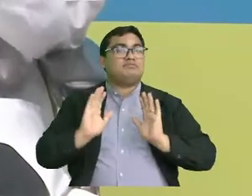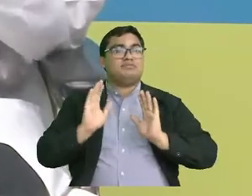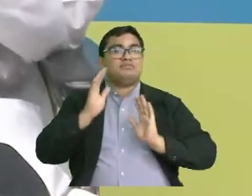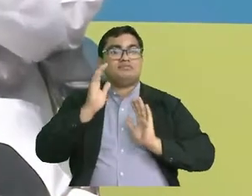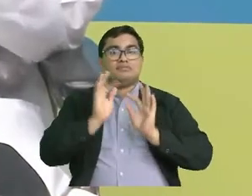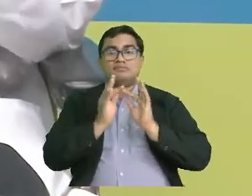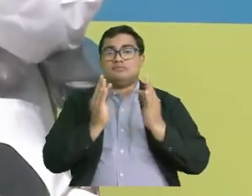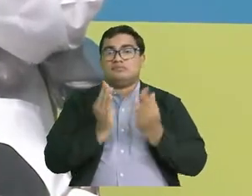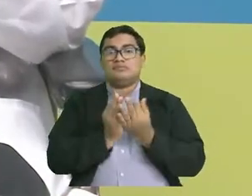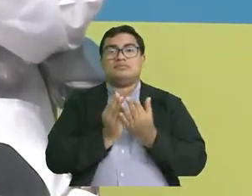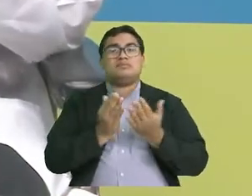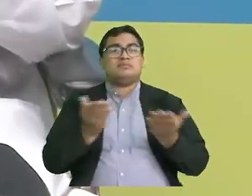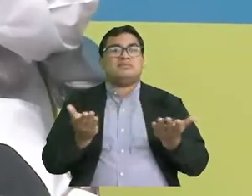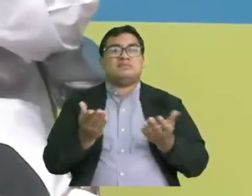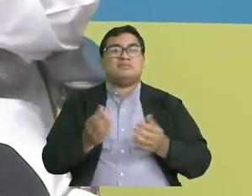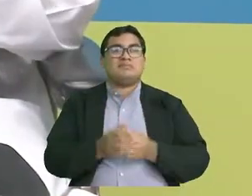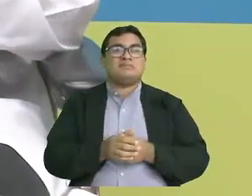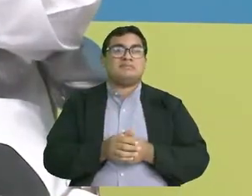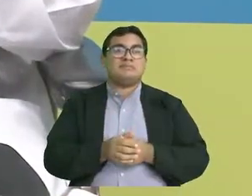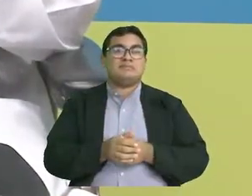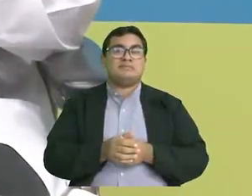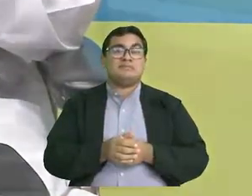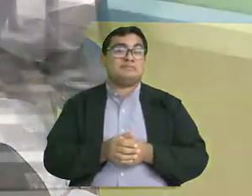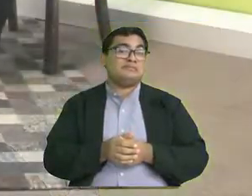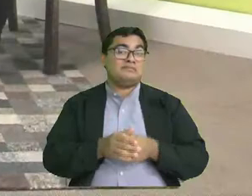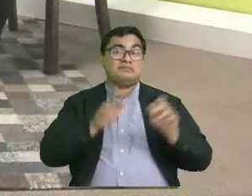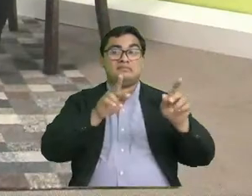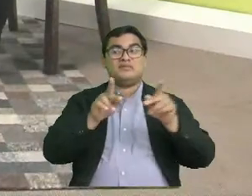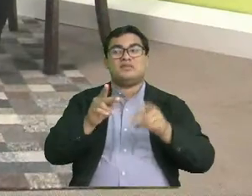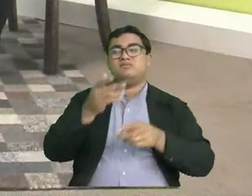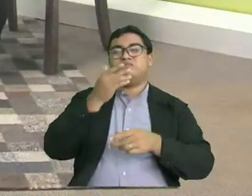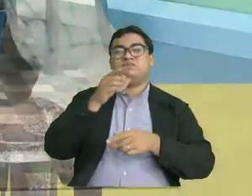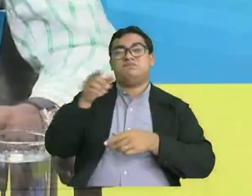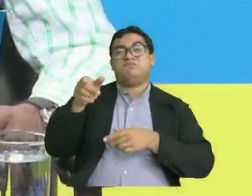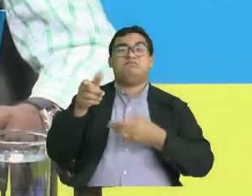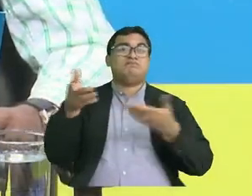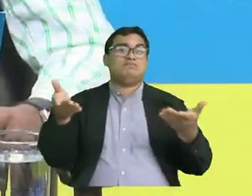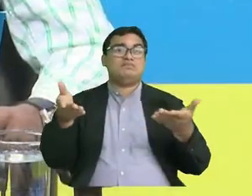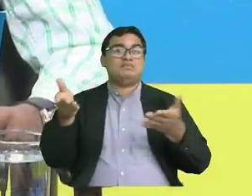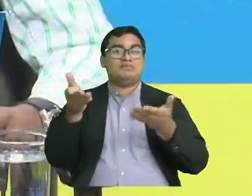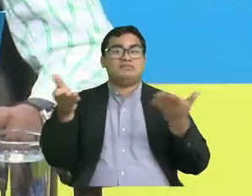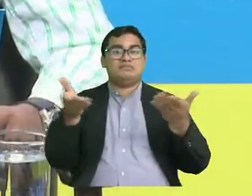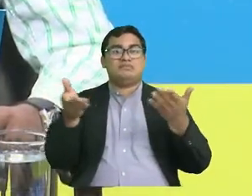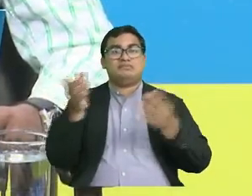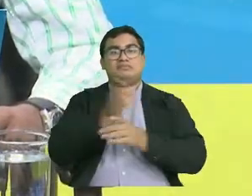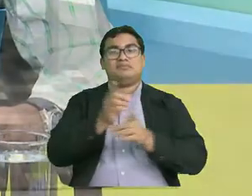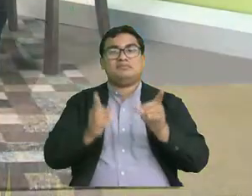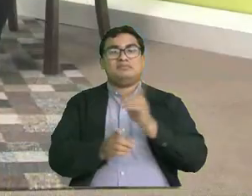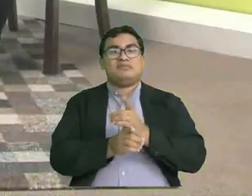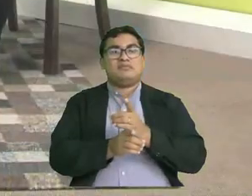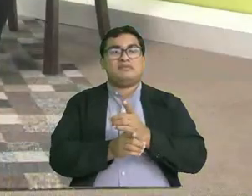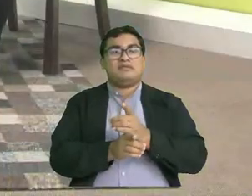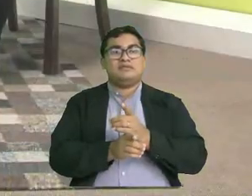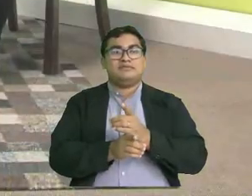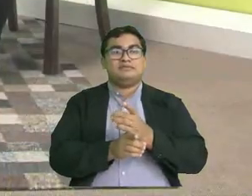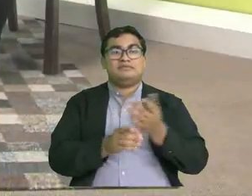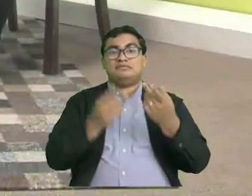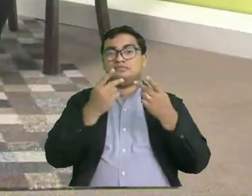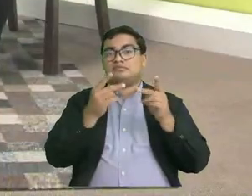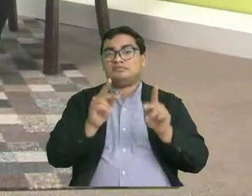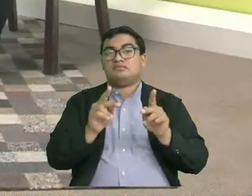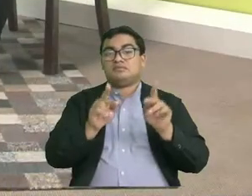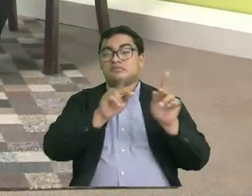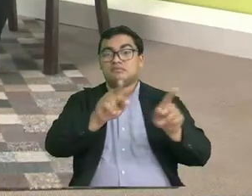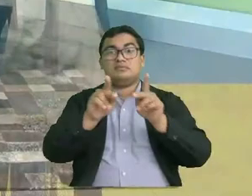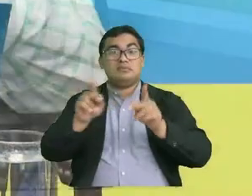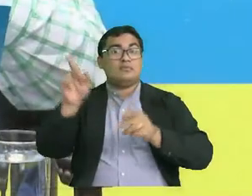familia así, de esa manera, ¿verdad? Lastimosamente la sociedad dicta a veces lo que tenemos, cómo debemos comportar. Así es, así es. Pero así generalmente es. Las